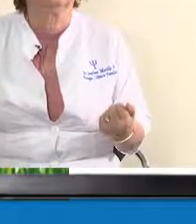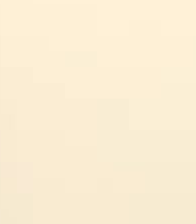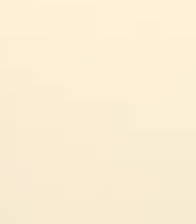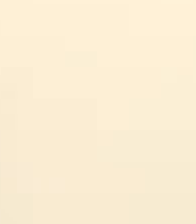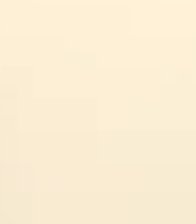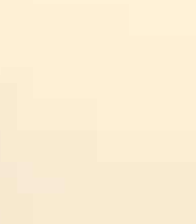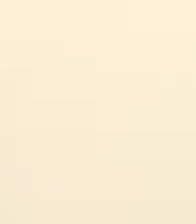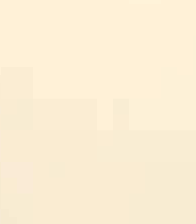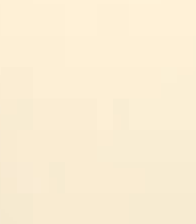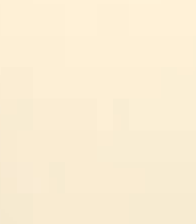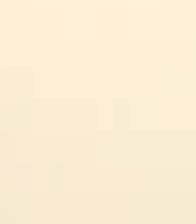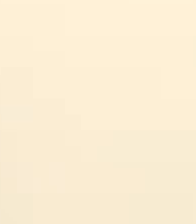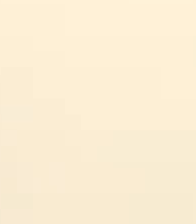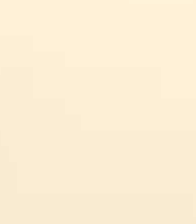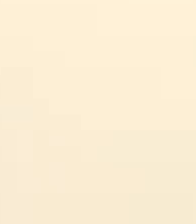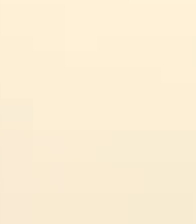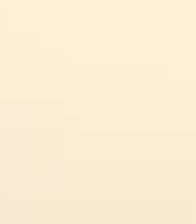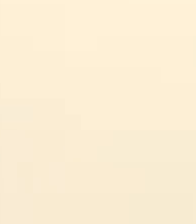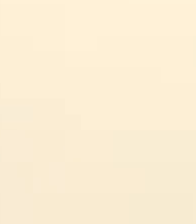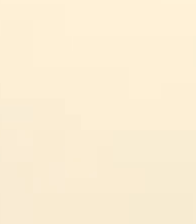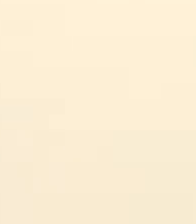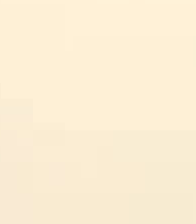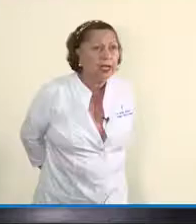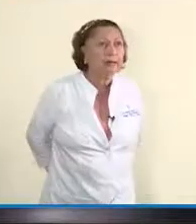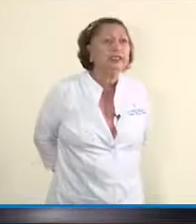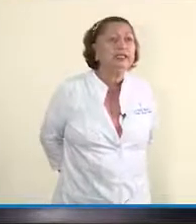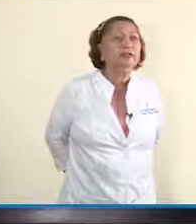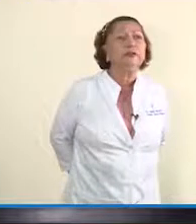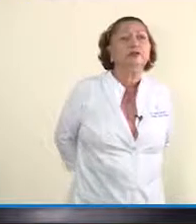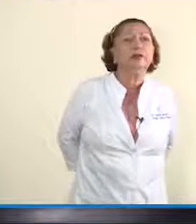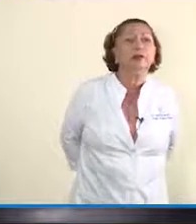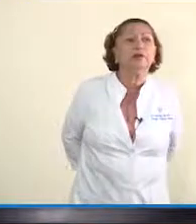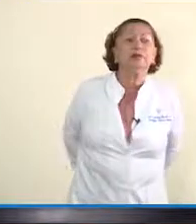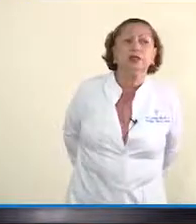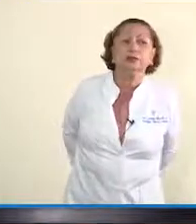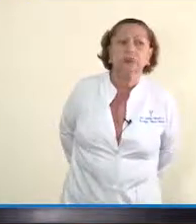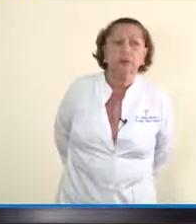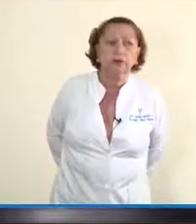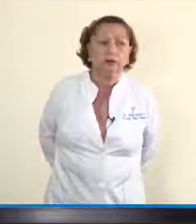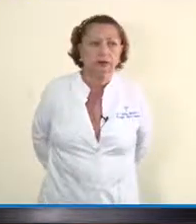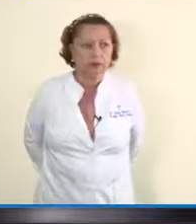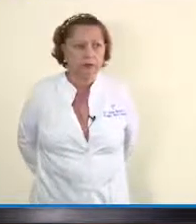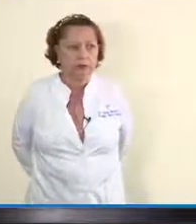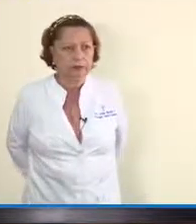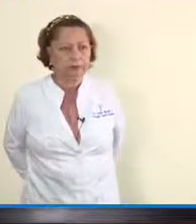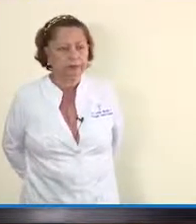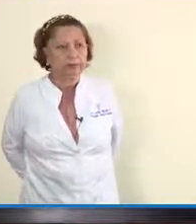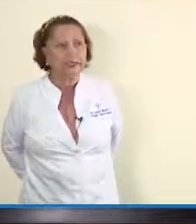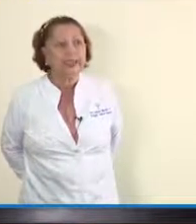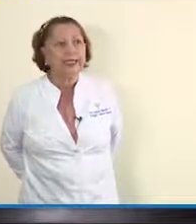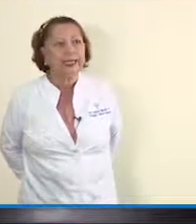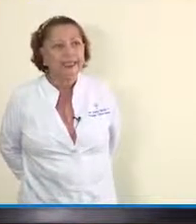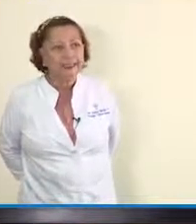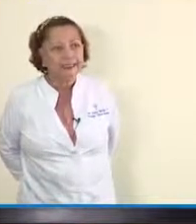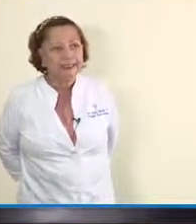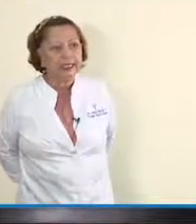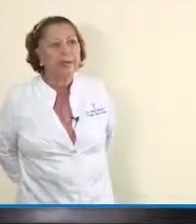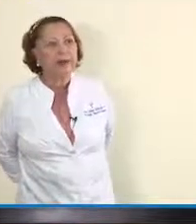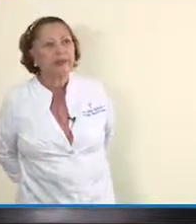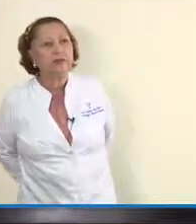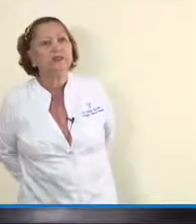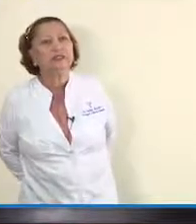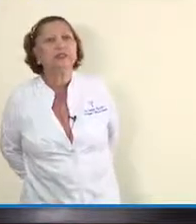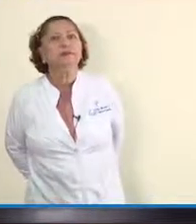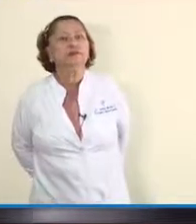calamidades. Iniciamos con la primera lámina. Aprendiendo primeros auxilios psicológicos es